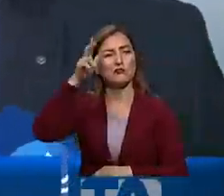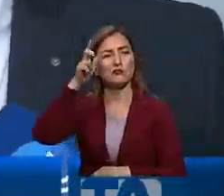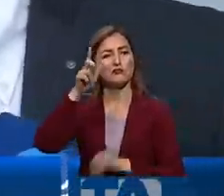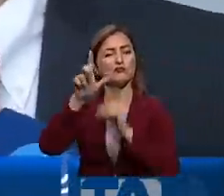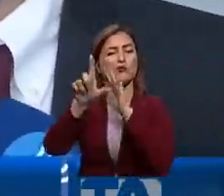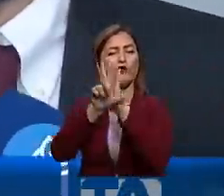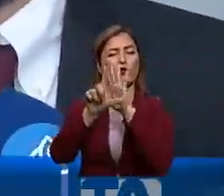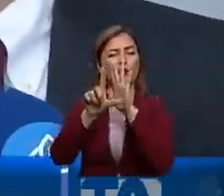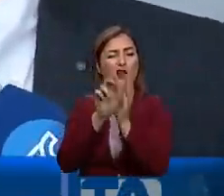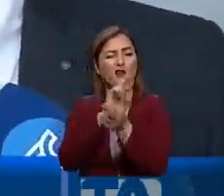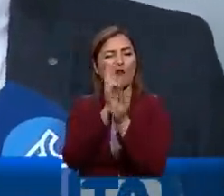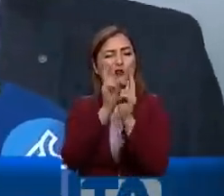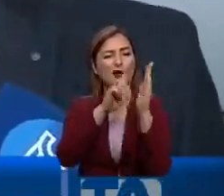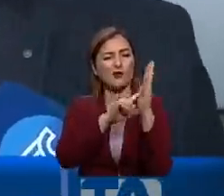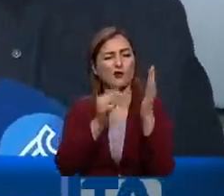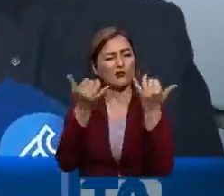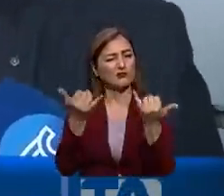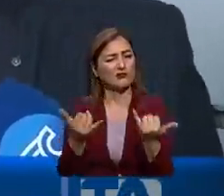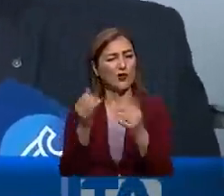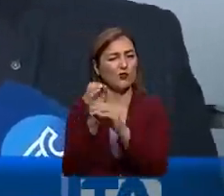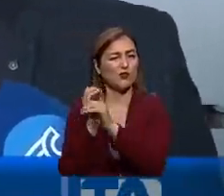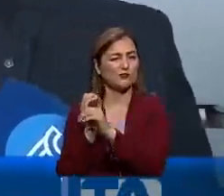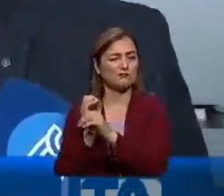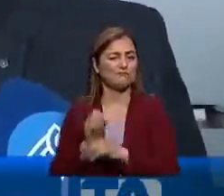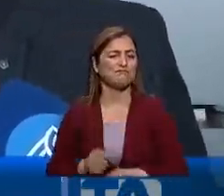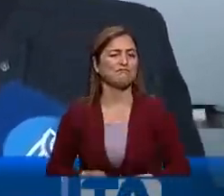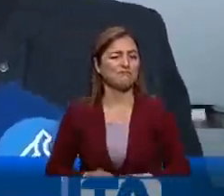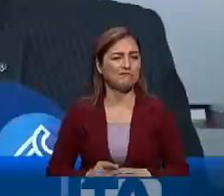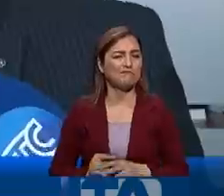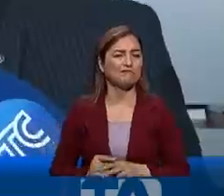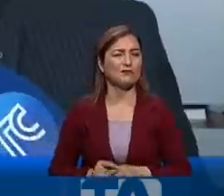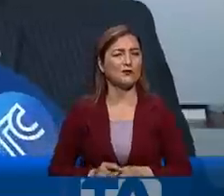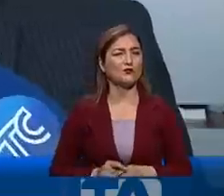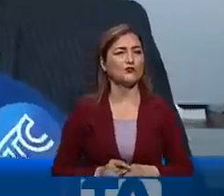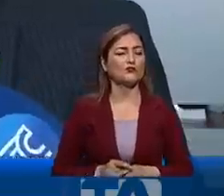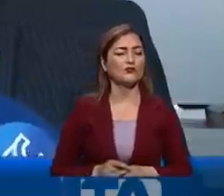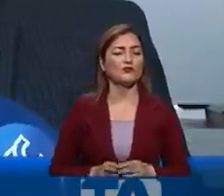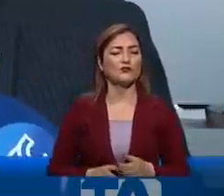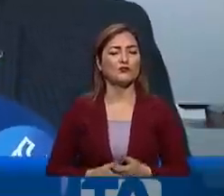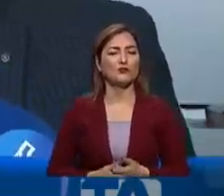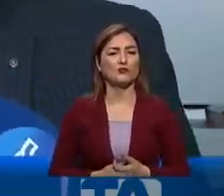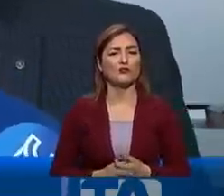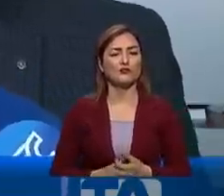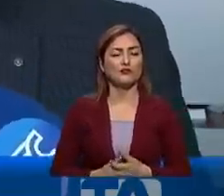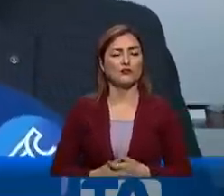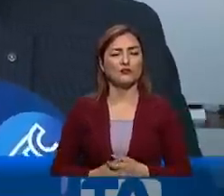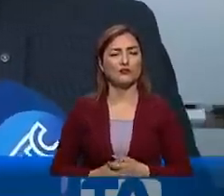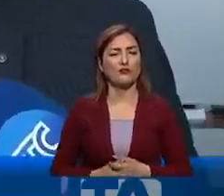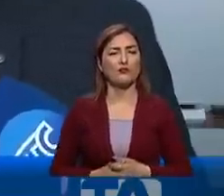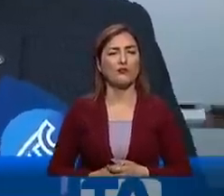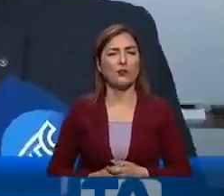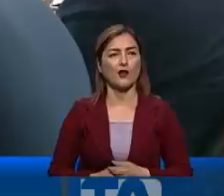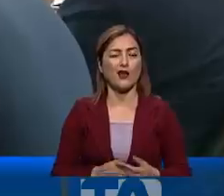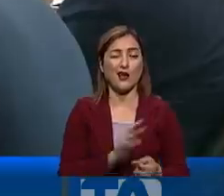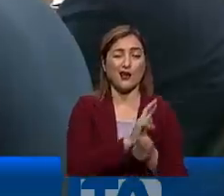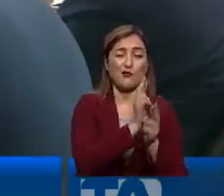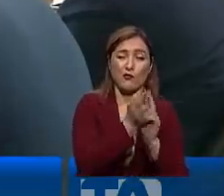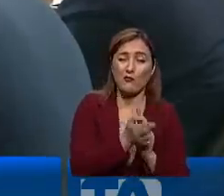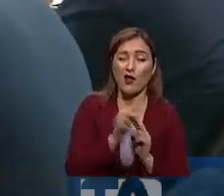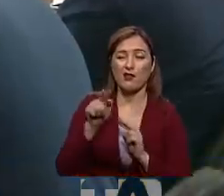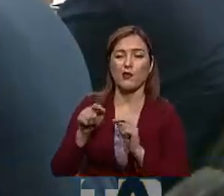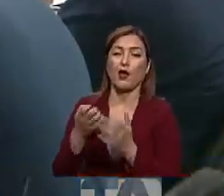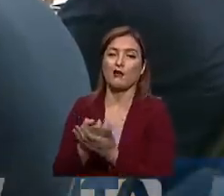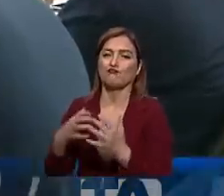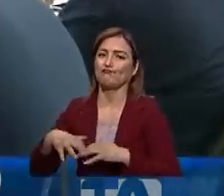reforma tributaria en este momento es obligatoria. No podemos reformar sin reformar, reactivar. Más